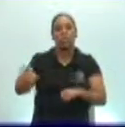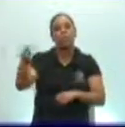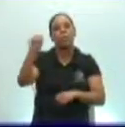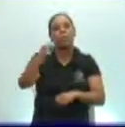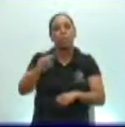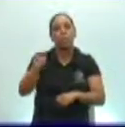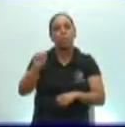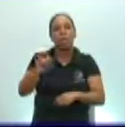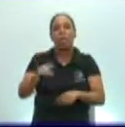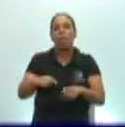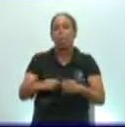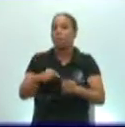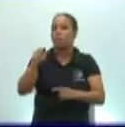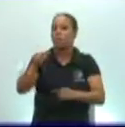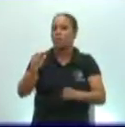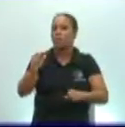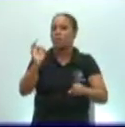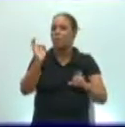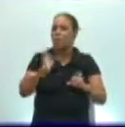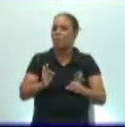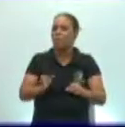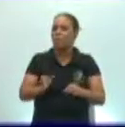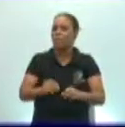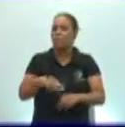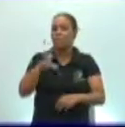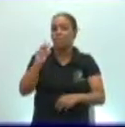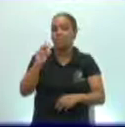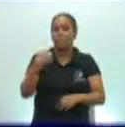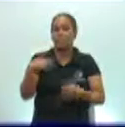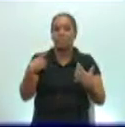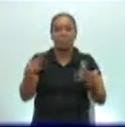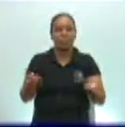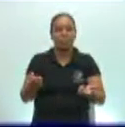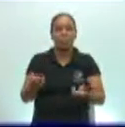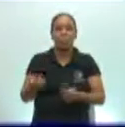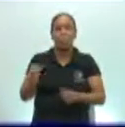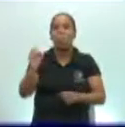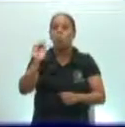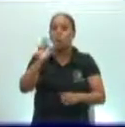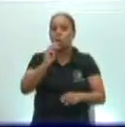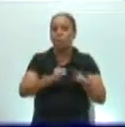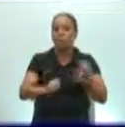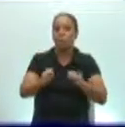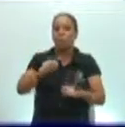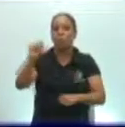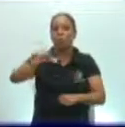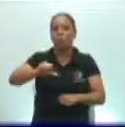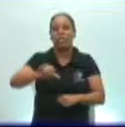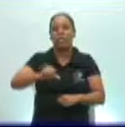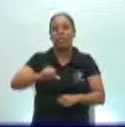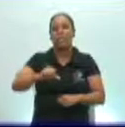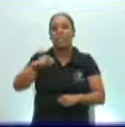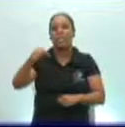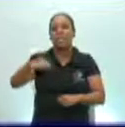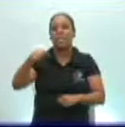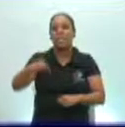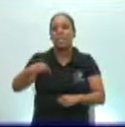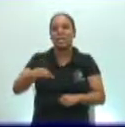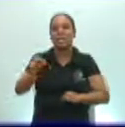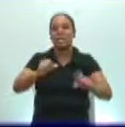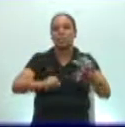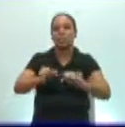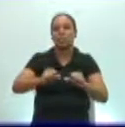tanto, esta fórmula química me está representando una molécula de esta sustancia. ¿Cuántos átomos la